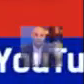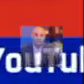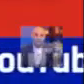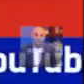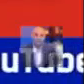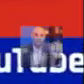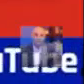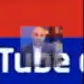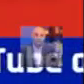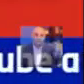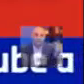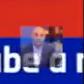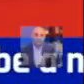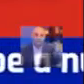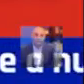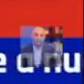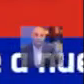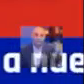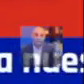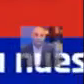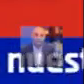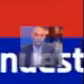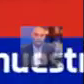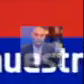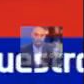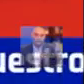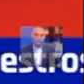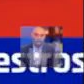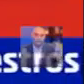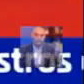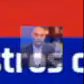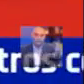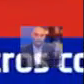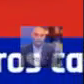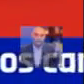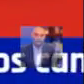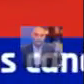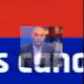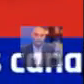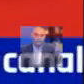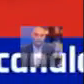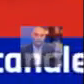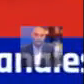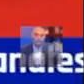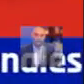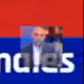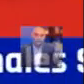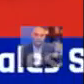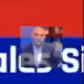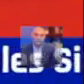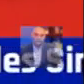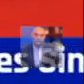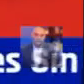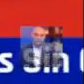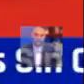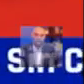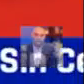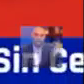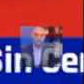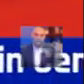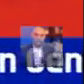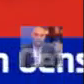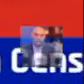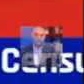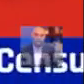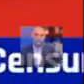Señalamos y exigimos mano dura contra los agentes del Instituto Nacional de Migración de México que trataban mal, con